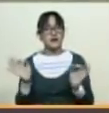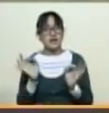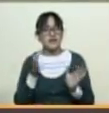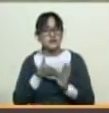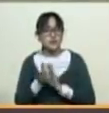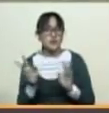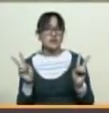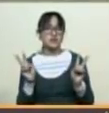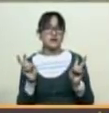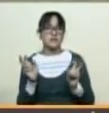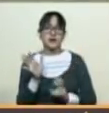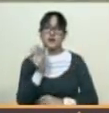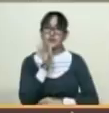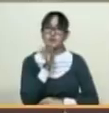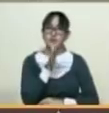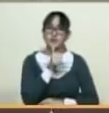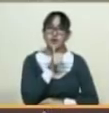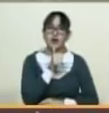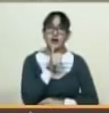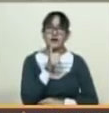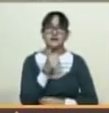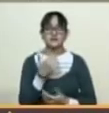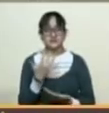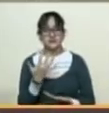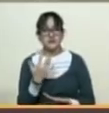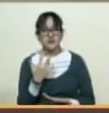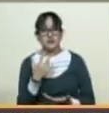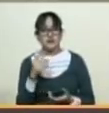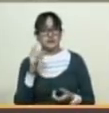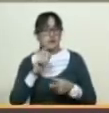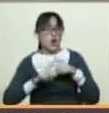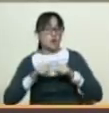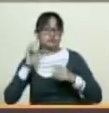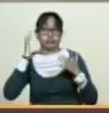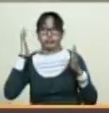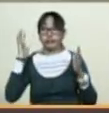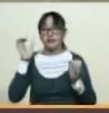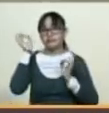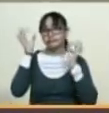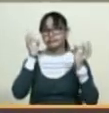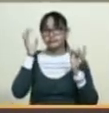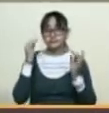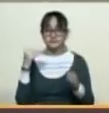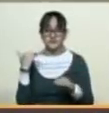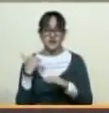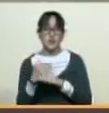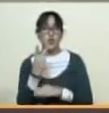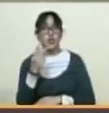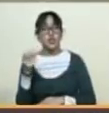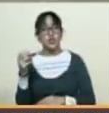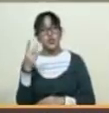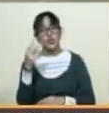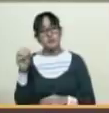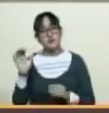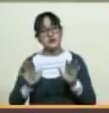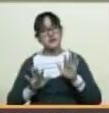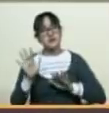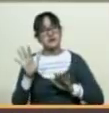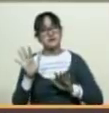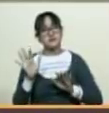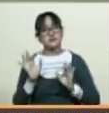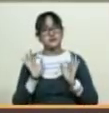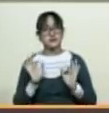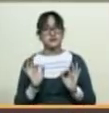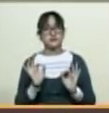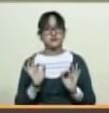ver, no tiene, yo sé que esa es una bola, otra de las cosas locas que empiezan a sacar, como lo hicieron en el 2015, yo creo que eso lo